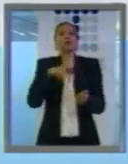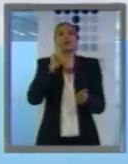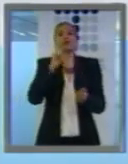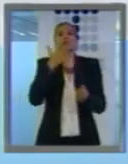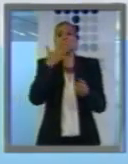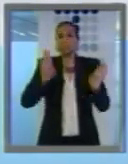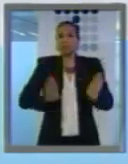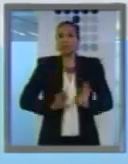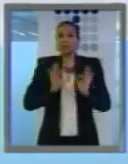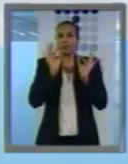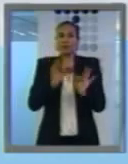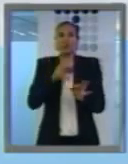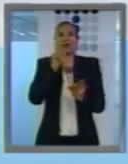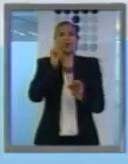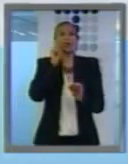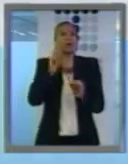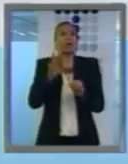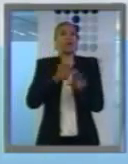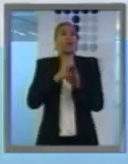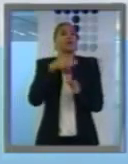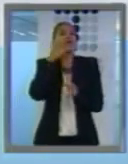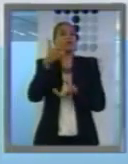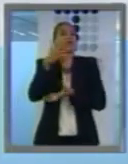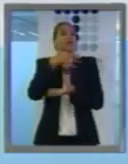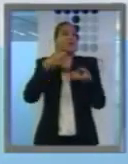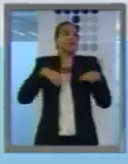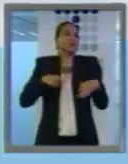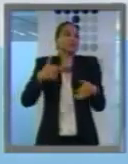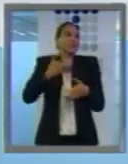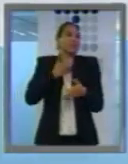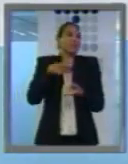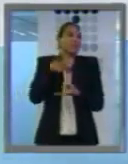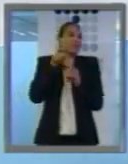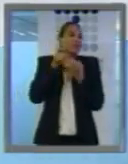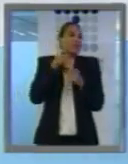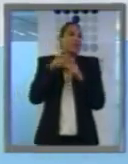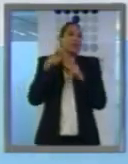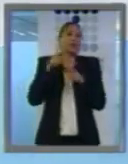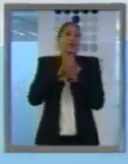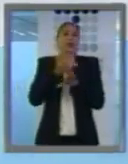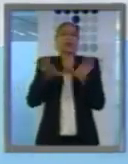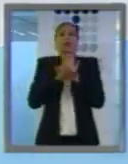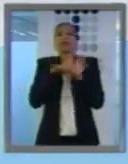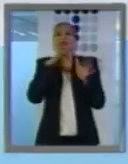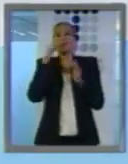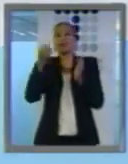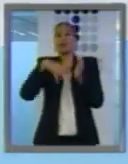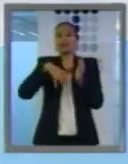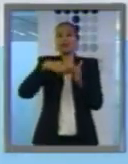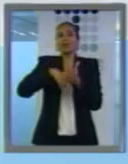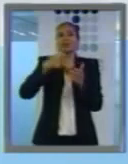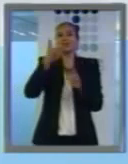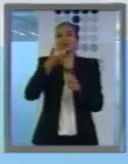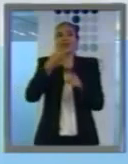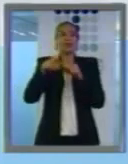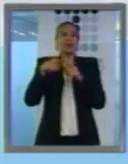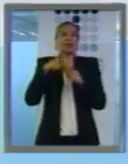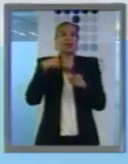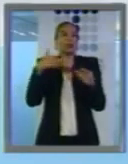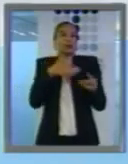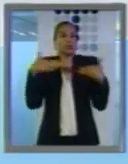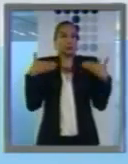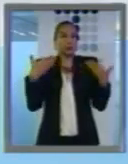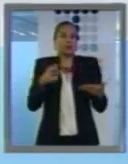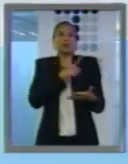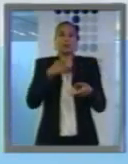adecuado, y que no se vea la suspicacia de que hay funcionarios que se enriquecen en forma ilícita. Pero también estoy convencida que debe de